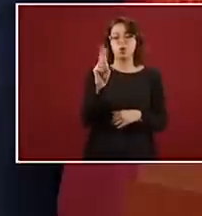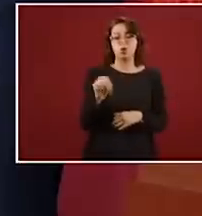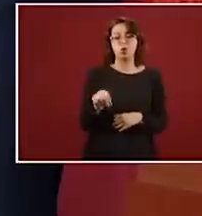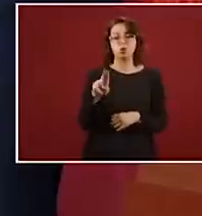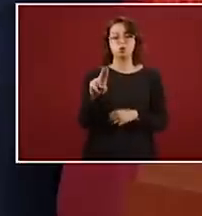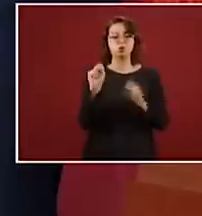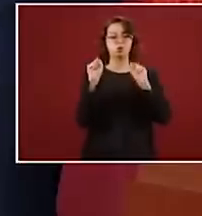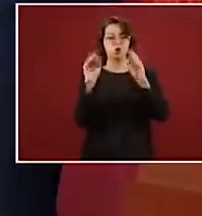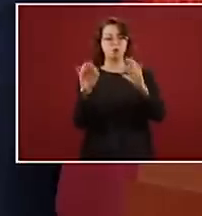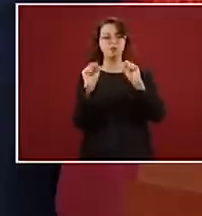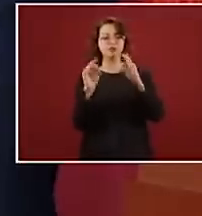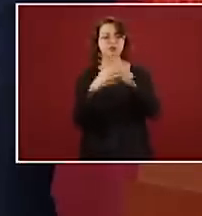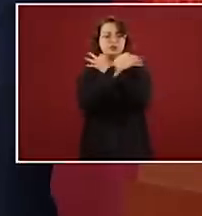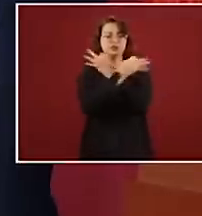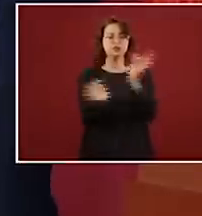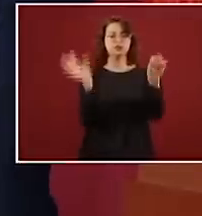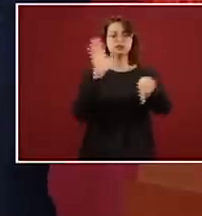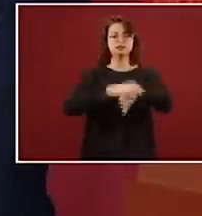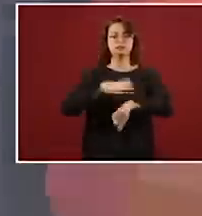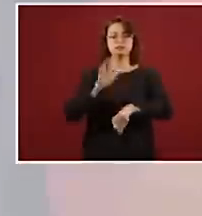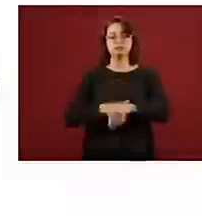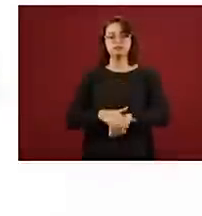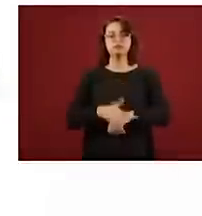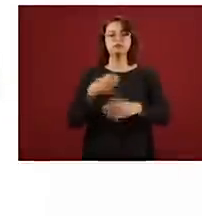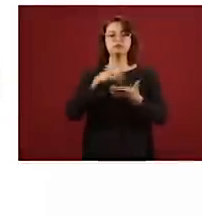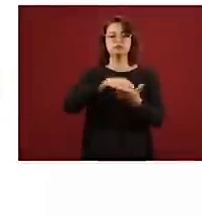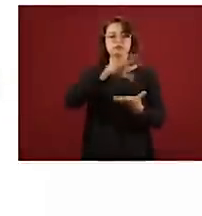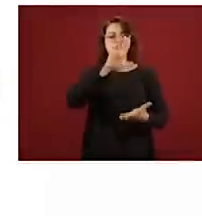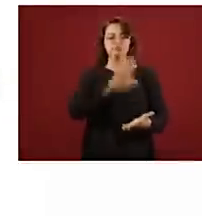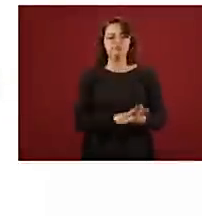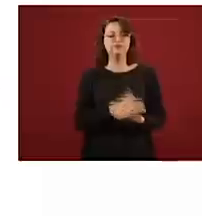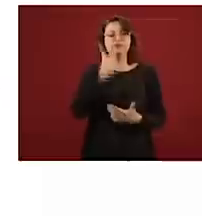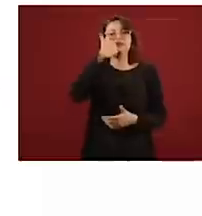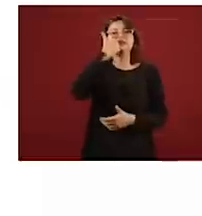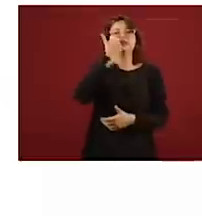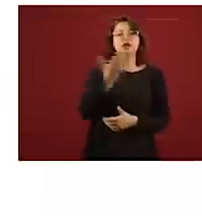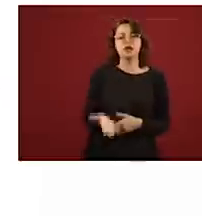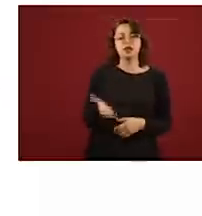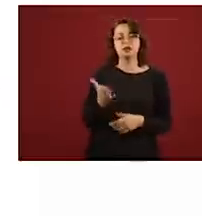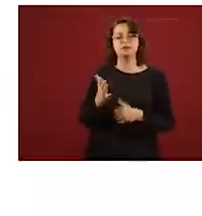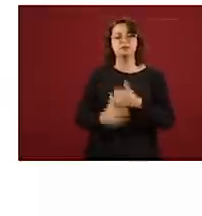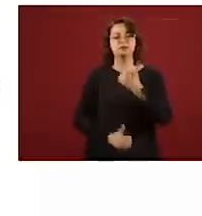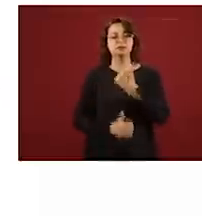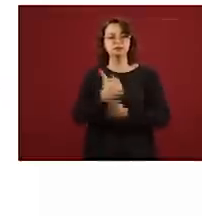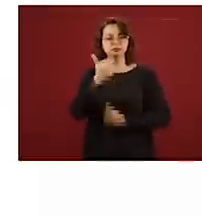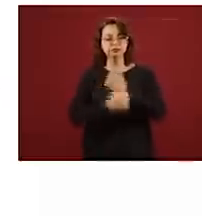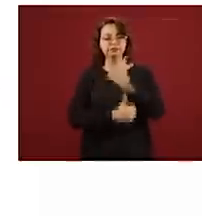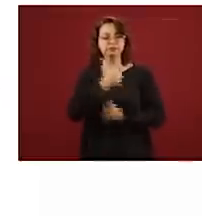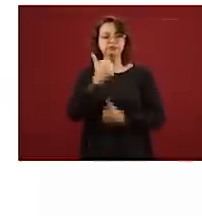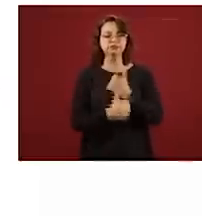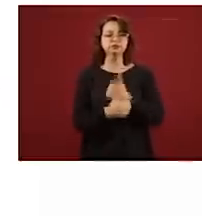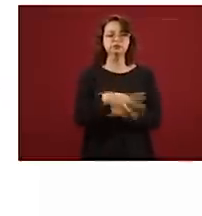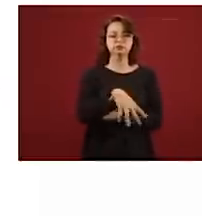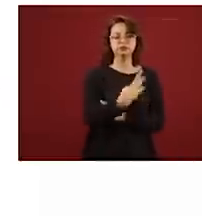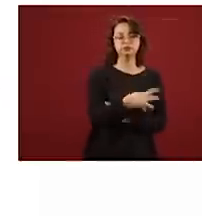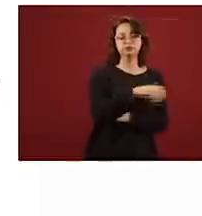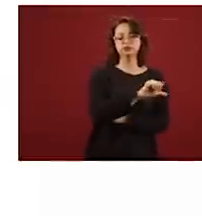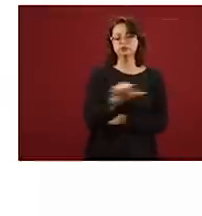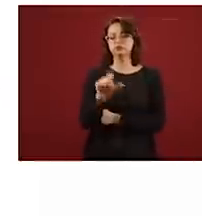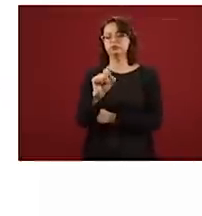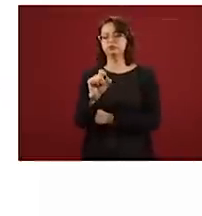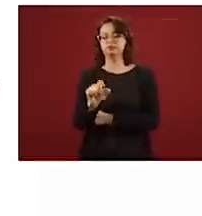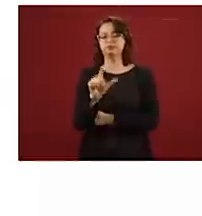Unidas lanza una convocatoria y abre el registro para los interesados. Entre el 14 y 27 de enero,